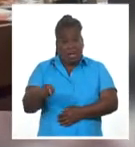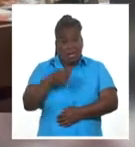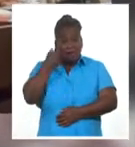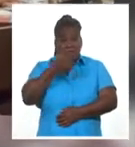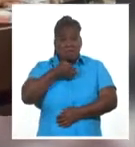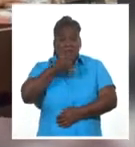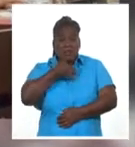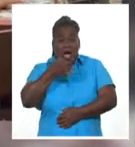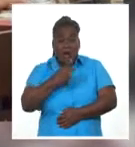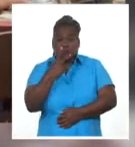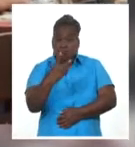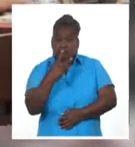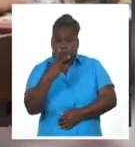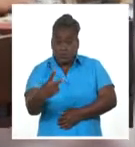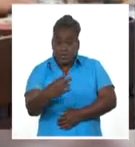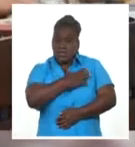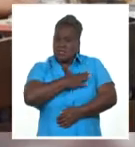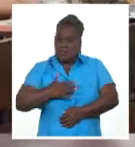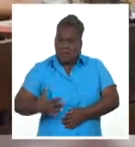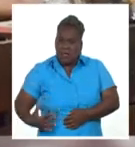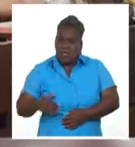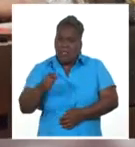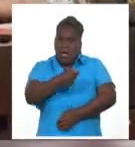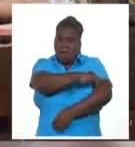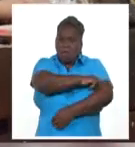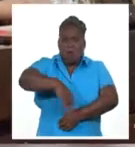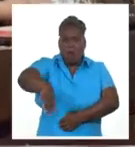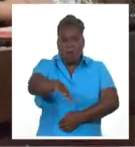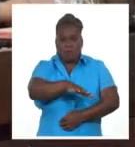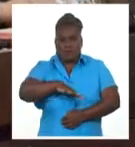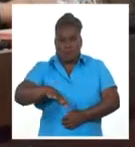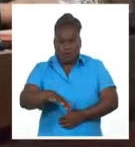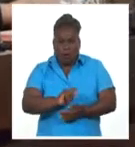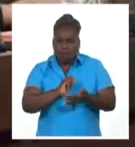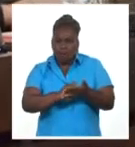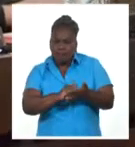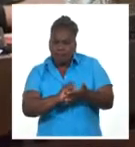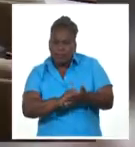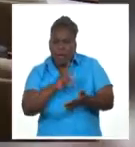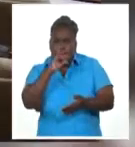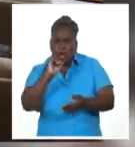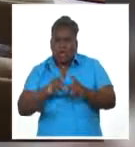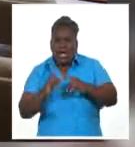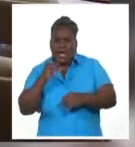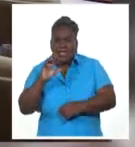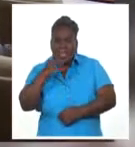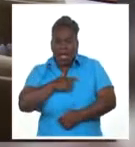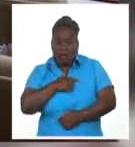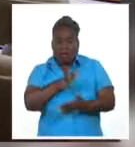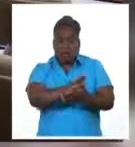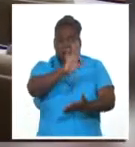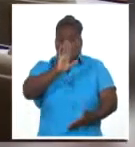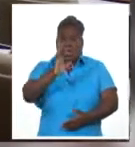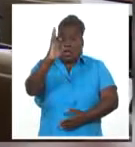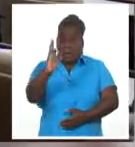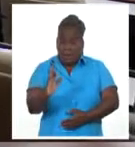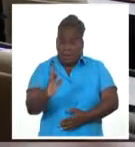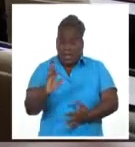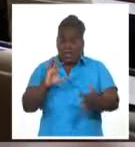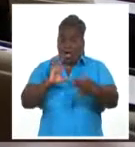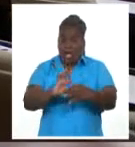con sensibilidad a la población en los registros notariales y registrales, que el compromiso y el respeto deben primar en la gestión